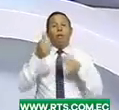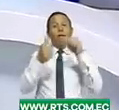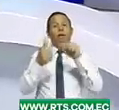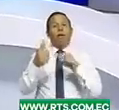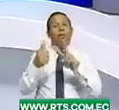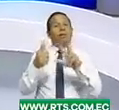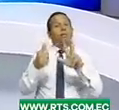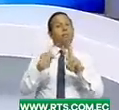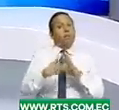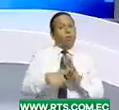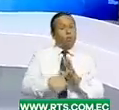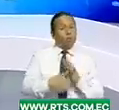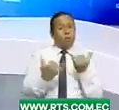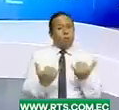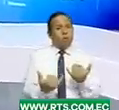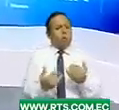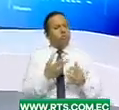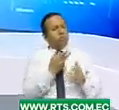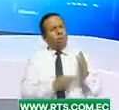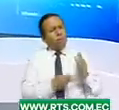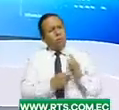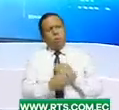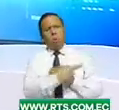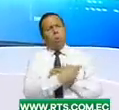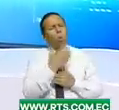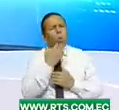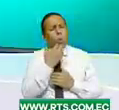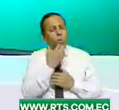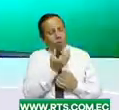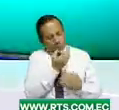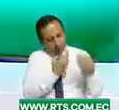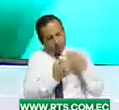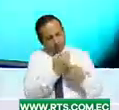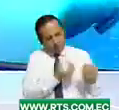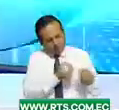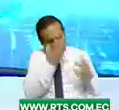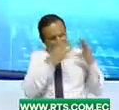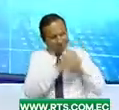qué novedades nos tienes, Julio César. Buenas noches.